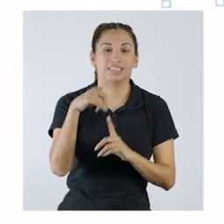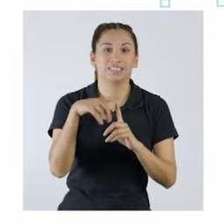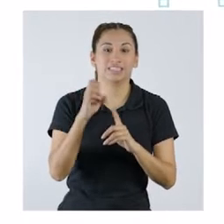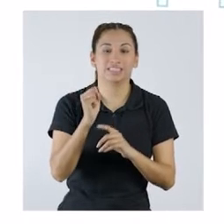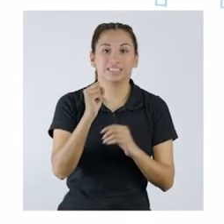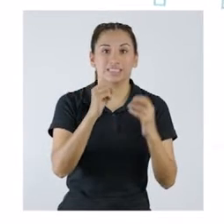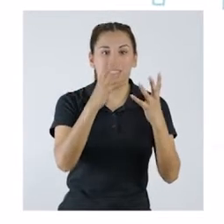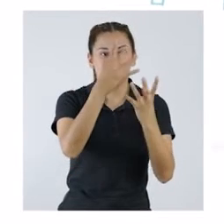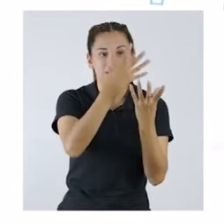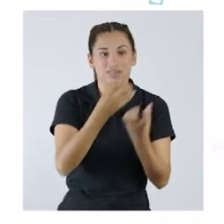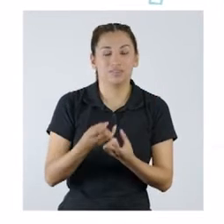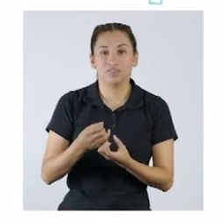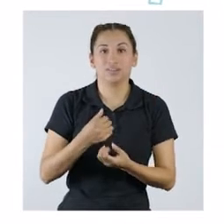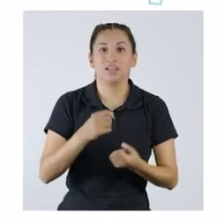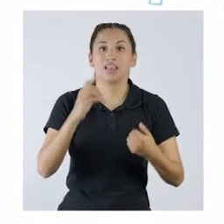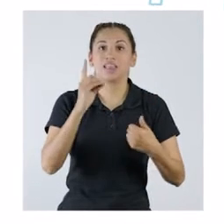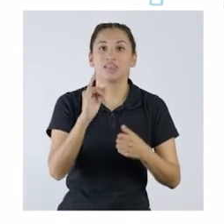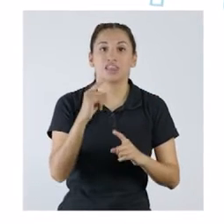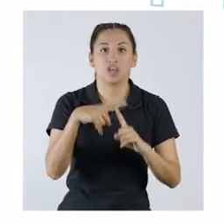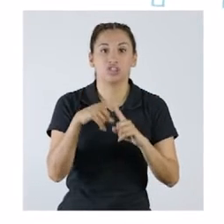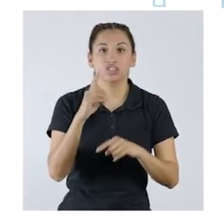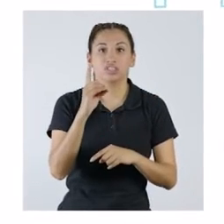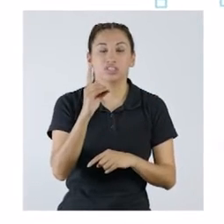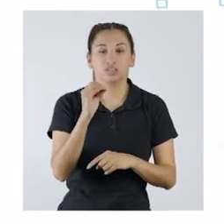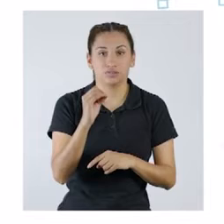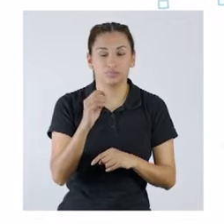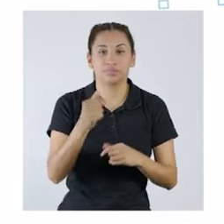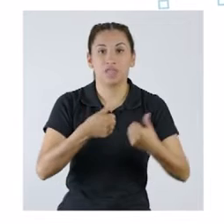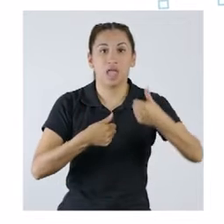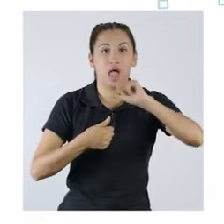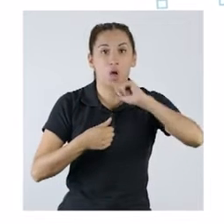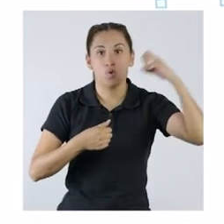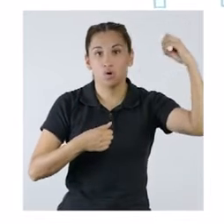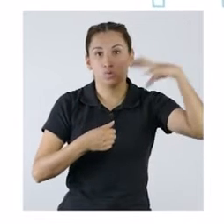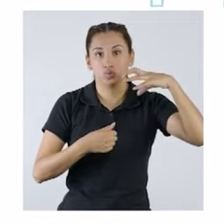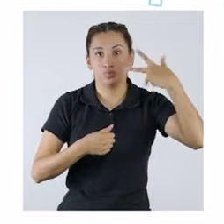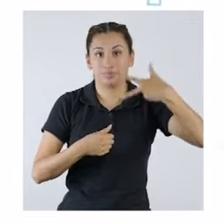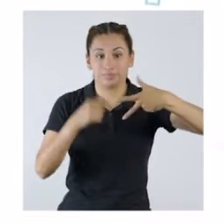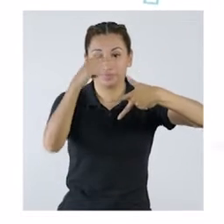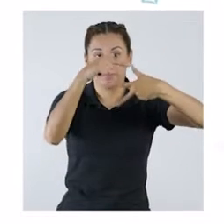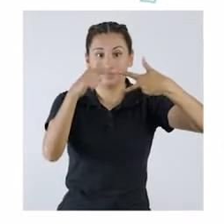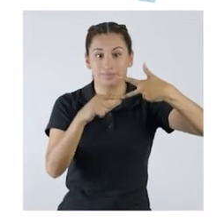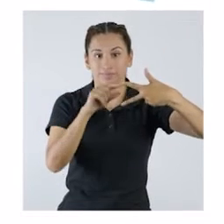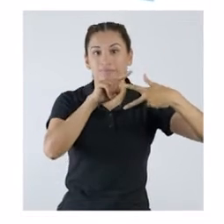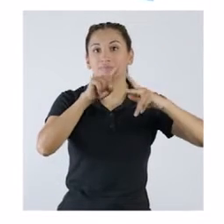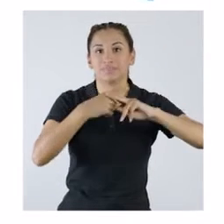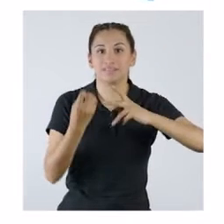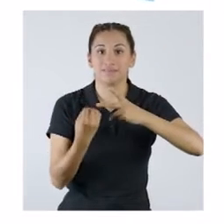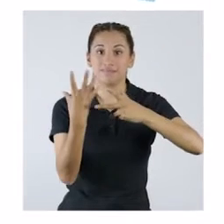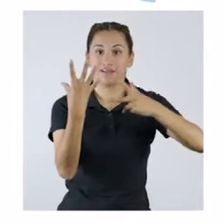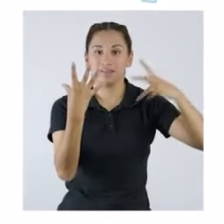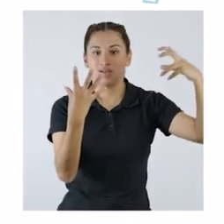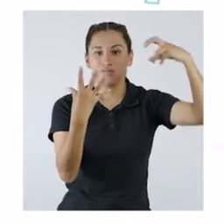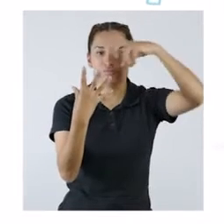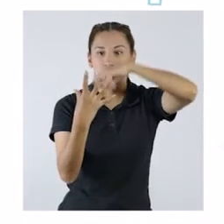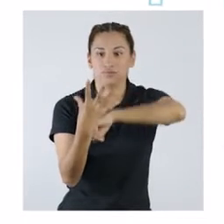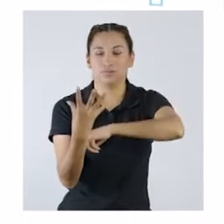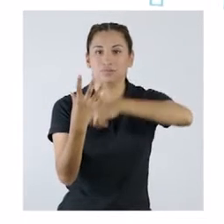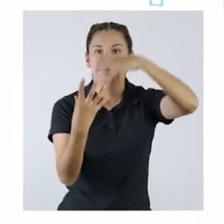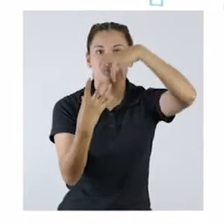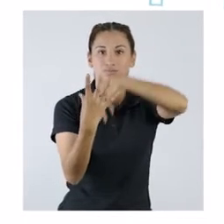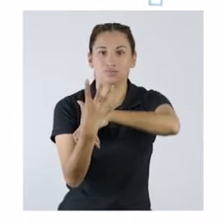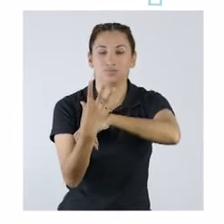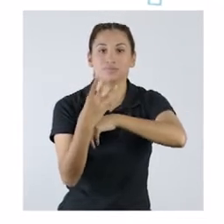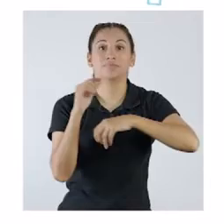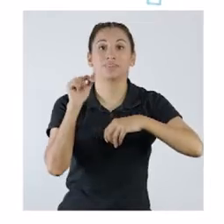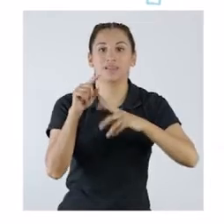dióxido de carbono, agua y luz solar. Con todo esto, la planta produce su propio alimento, que es glucosa